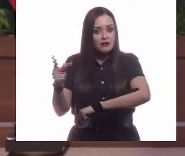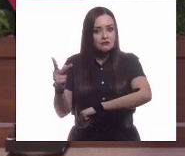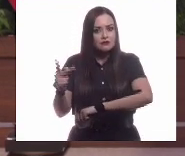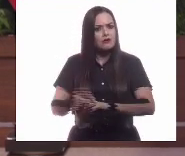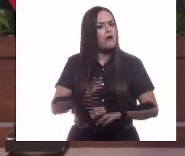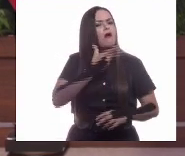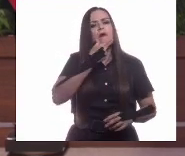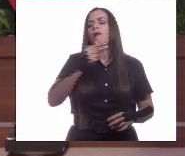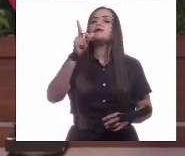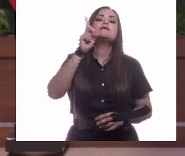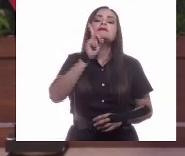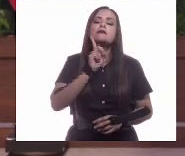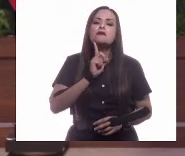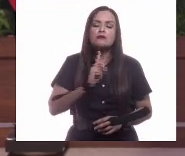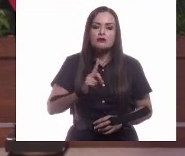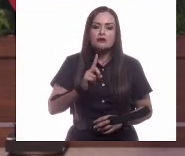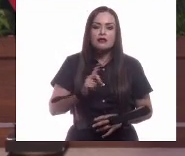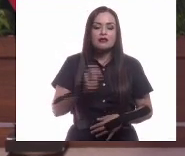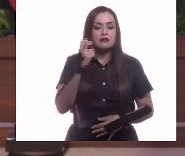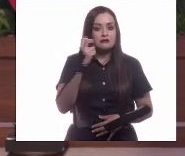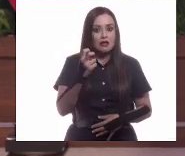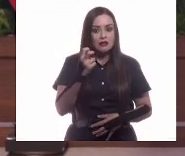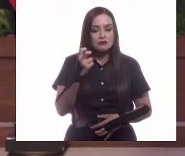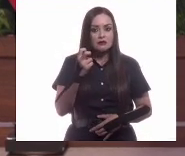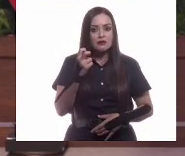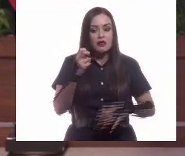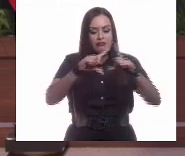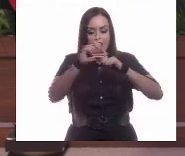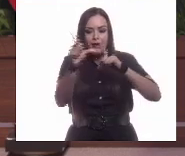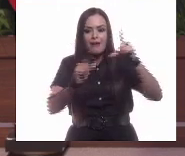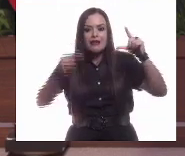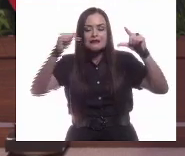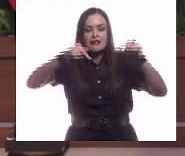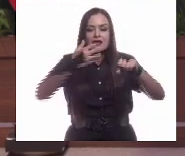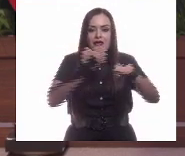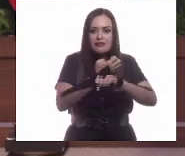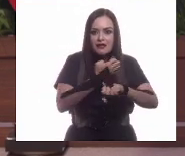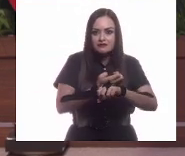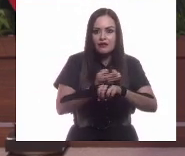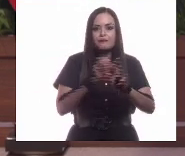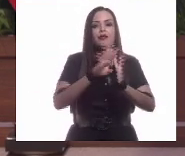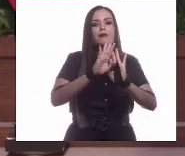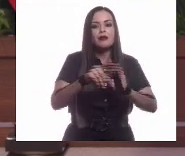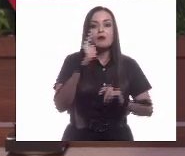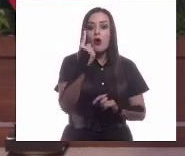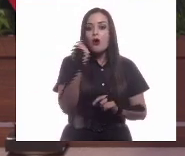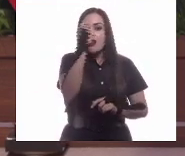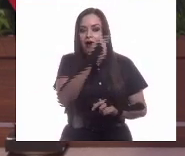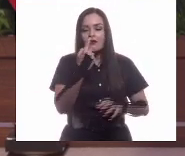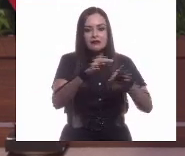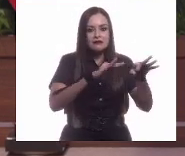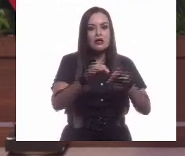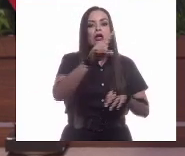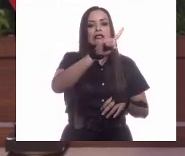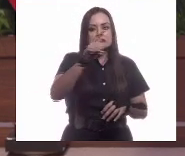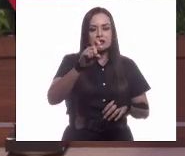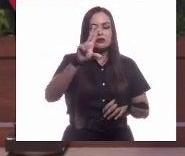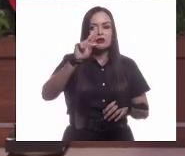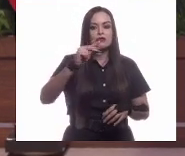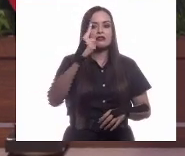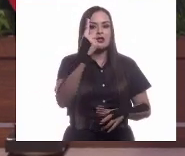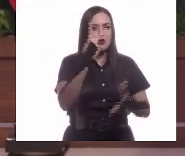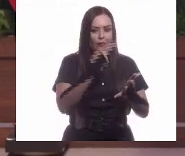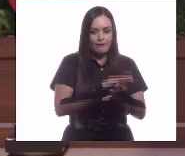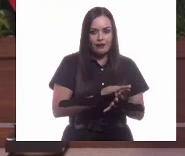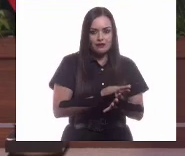los sudcalifornianos es una de las más altas del país. En promedio por hora, un trabajador aquí produce 181 pesos